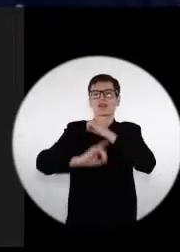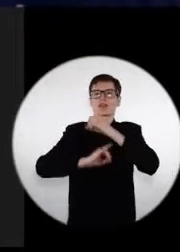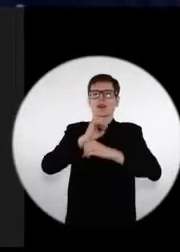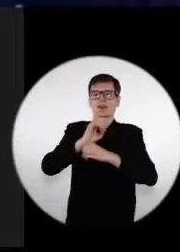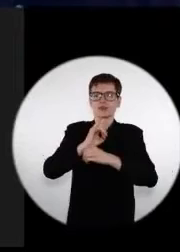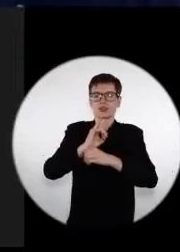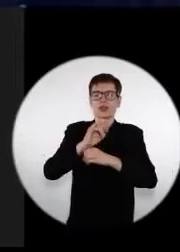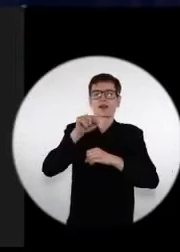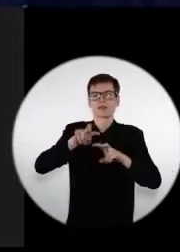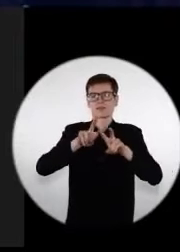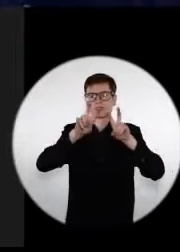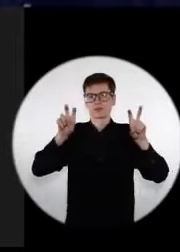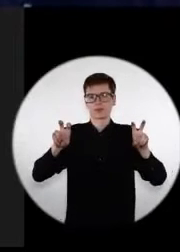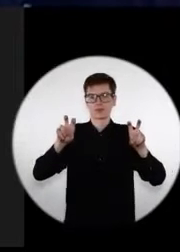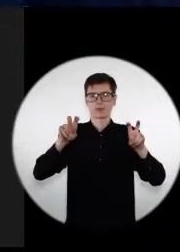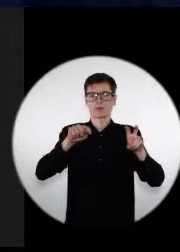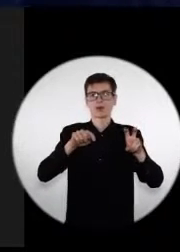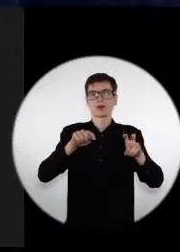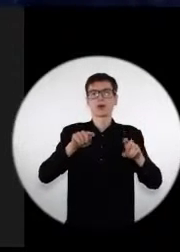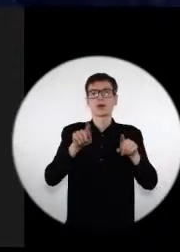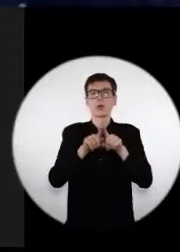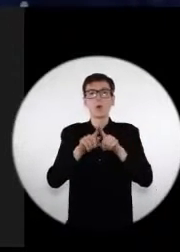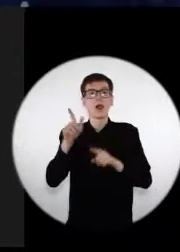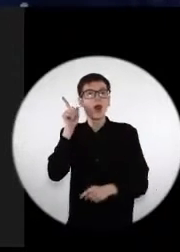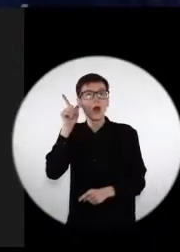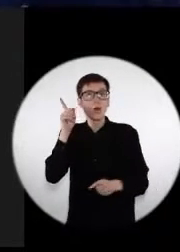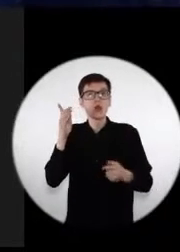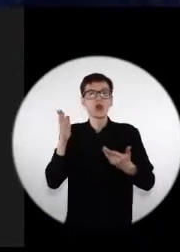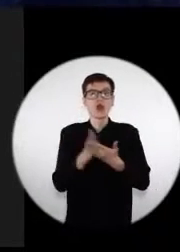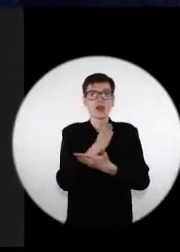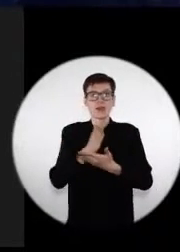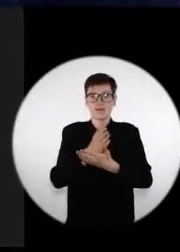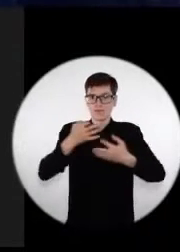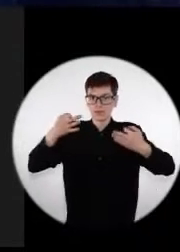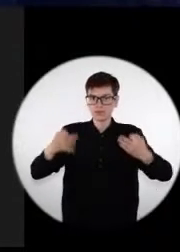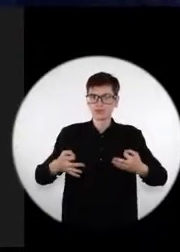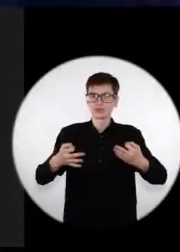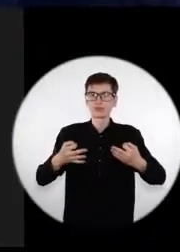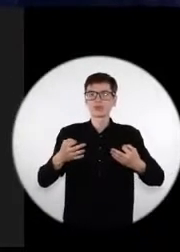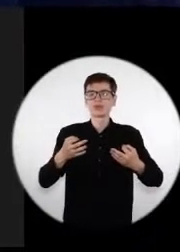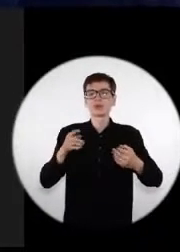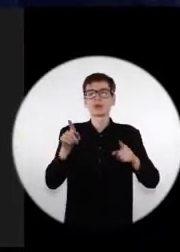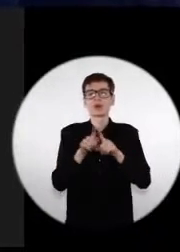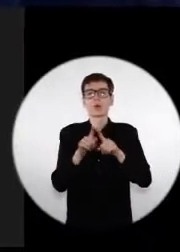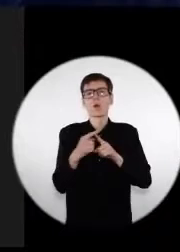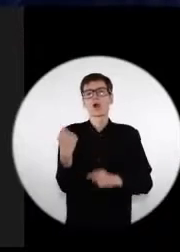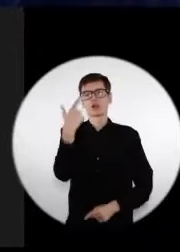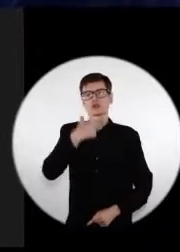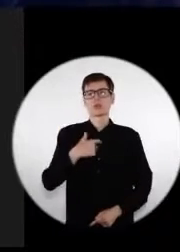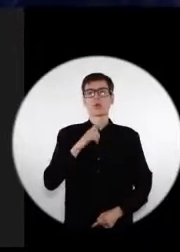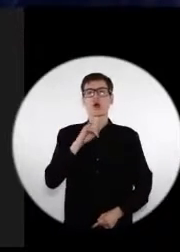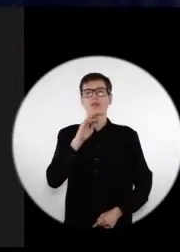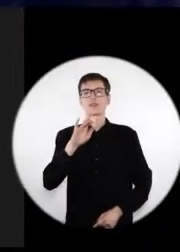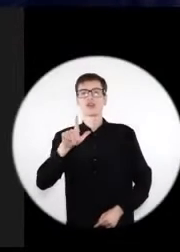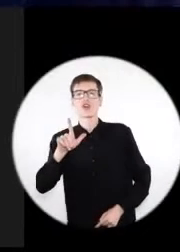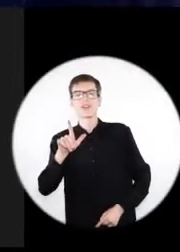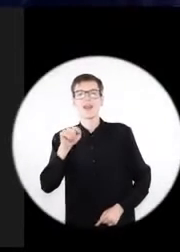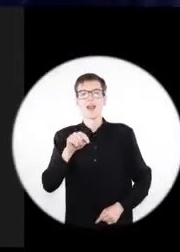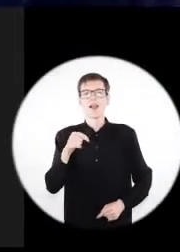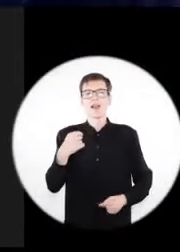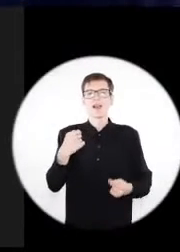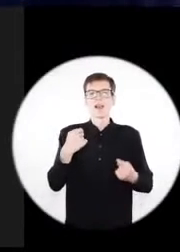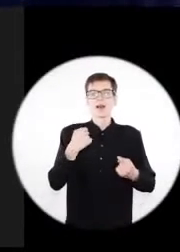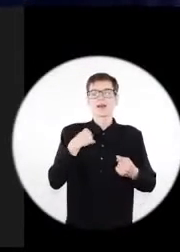estamos entrando al mercado de odile estamos entrando a story teller estaba entrando a diferentes mercados internacionales de audiolibros para que sean